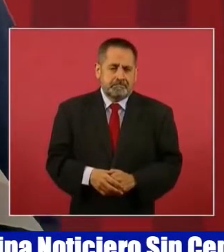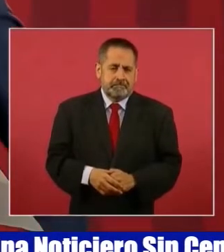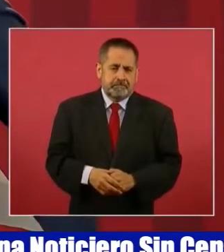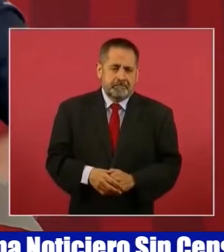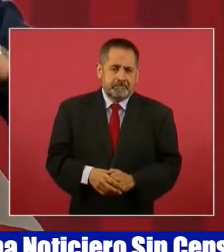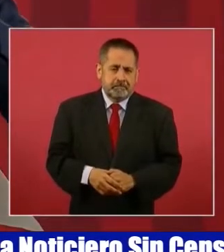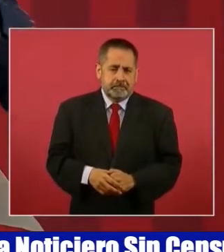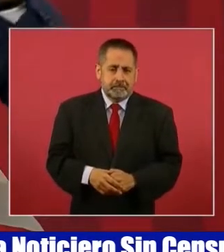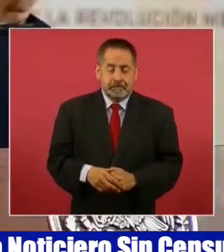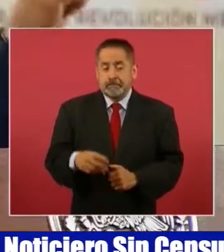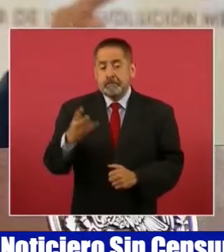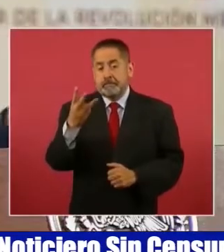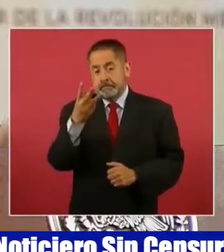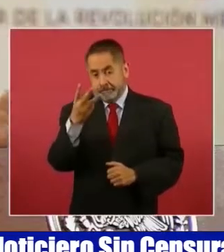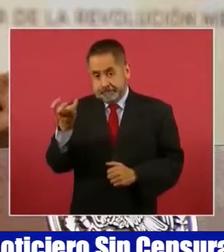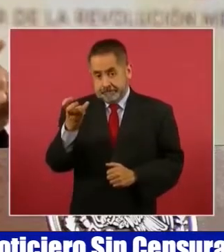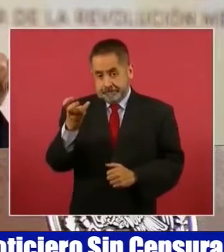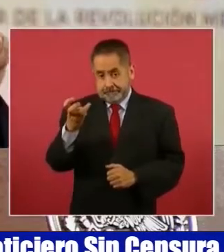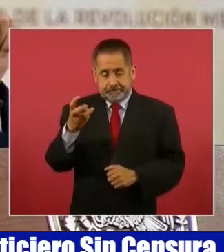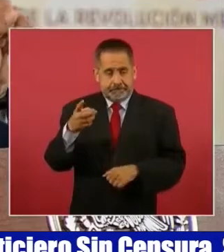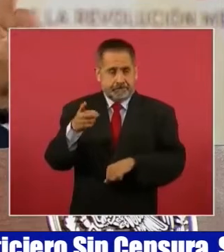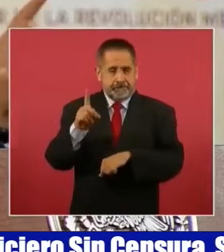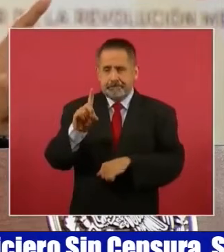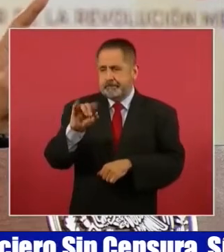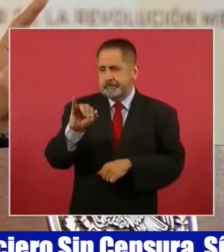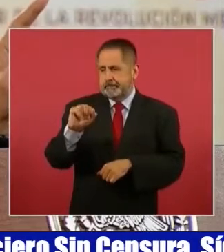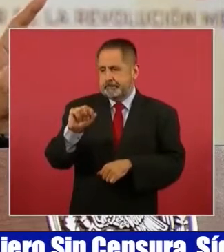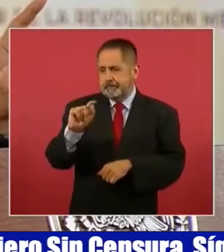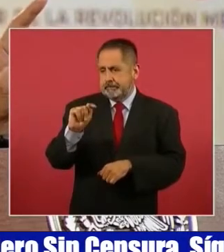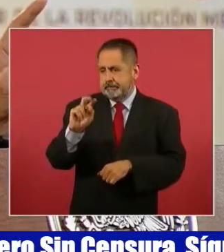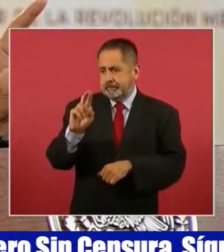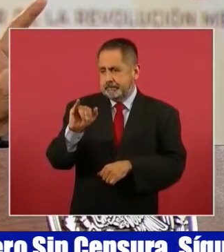Y de los 300 distritos,